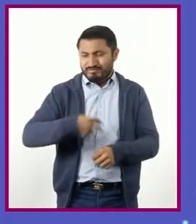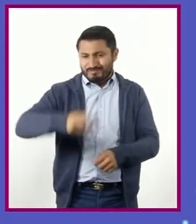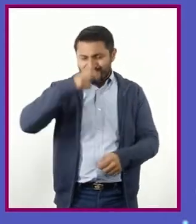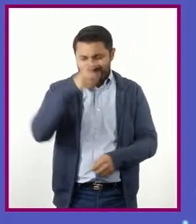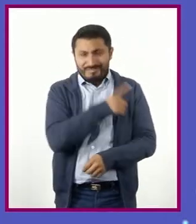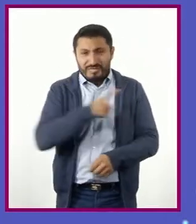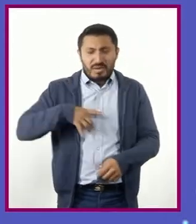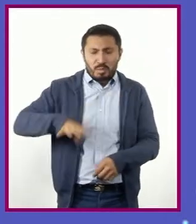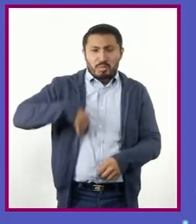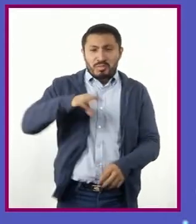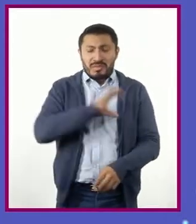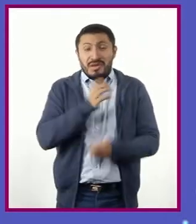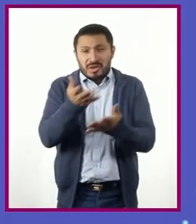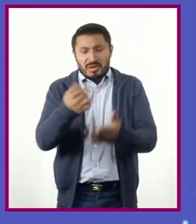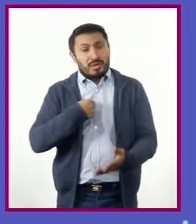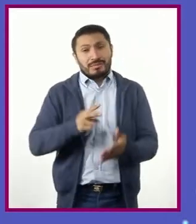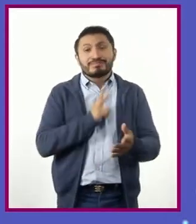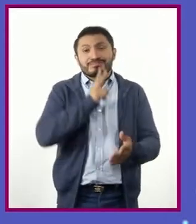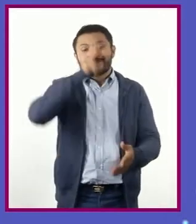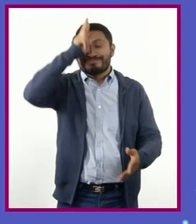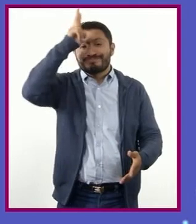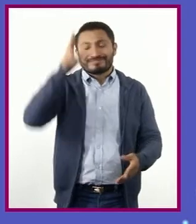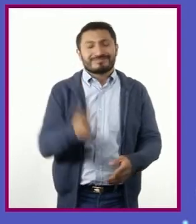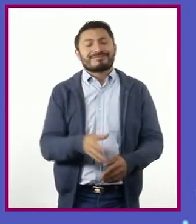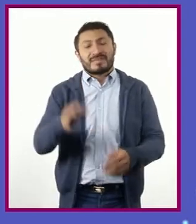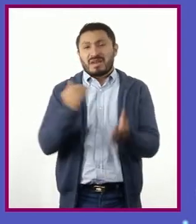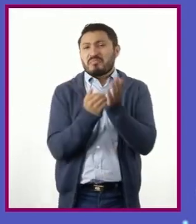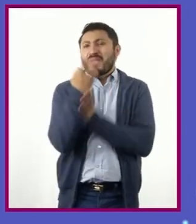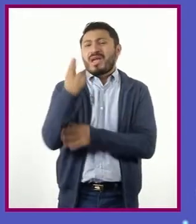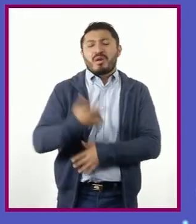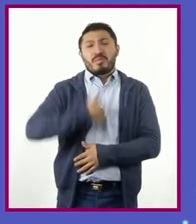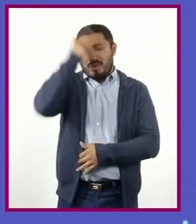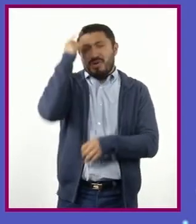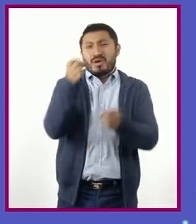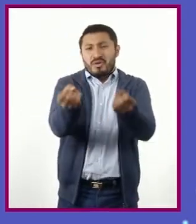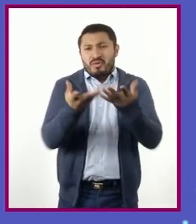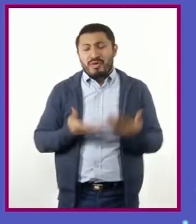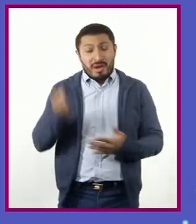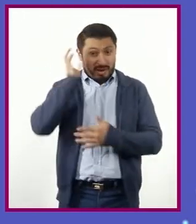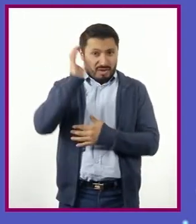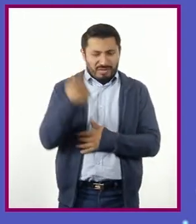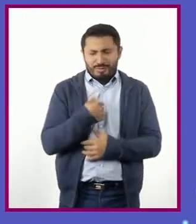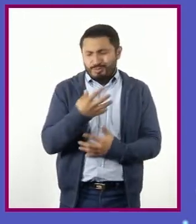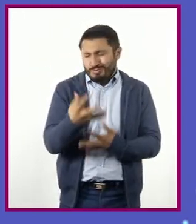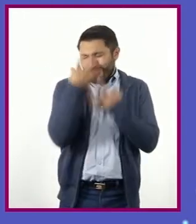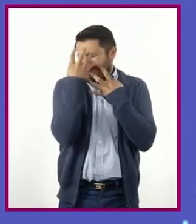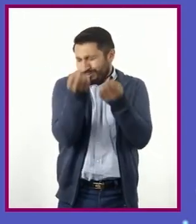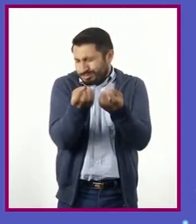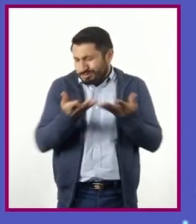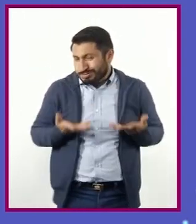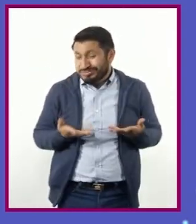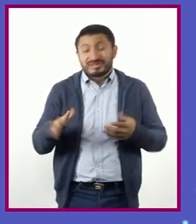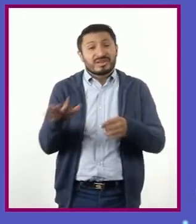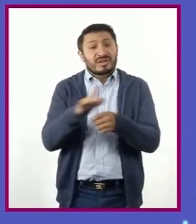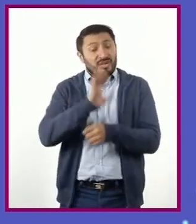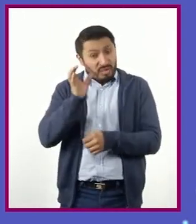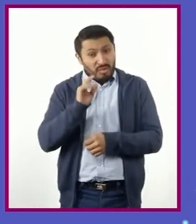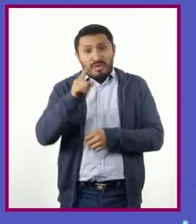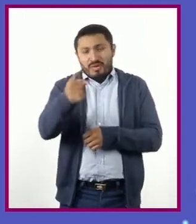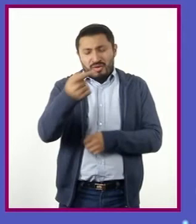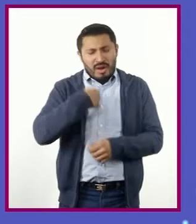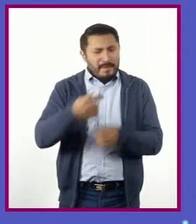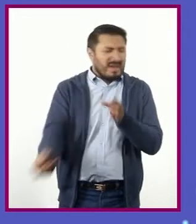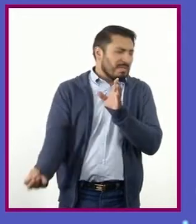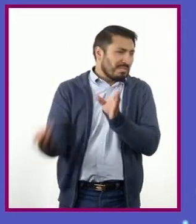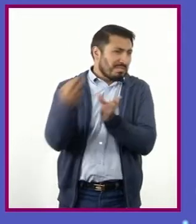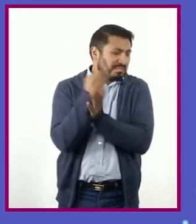quererte por solo tomar venganza. Mayor gloria me darás cuando más pena me ofrezcas, pues cuando más me